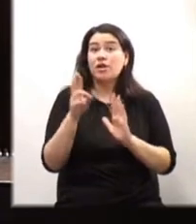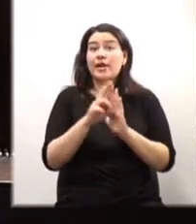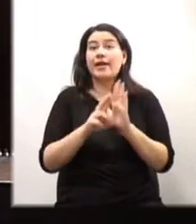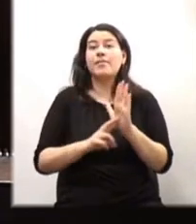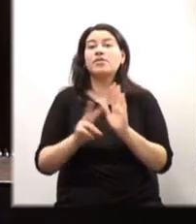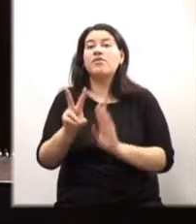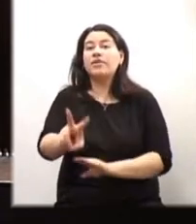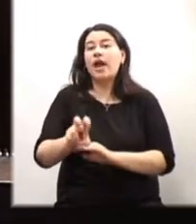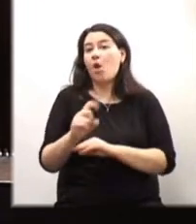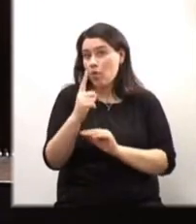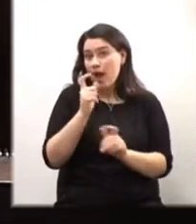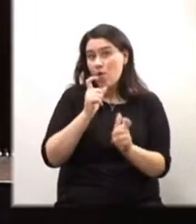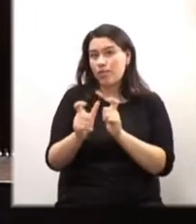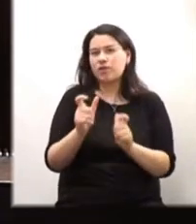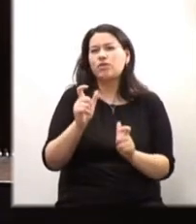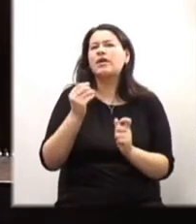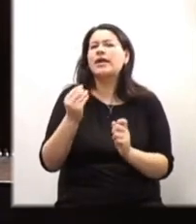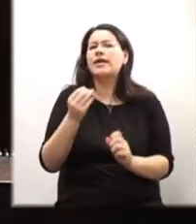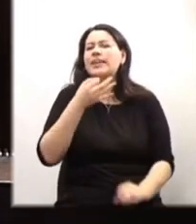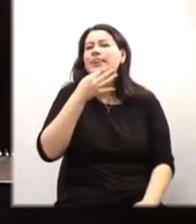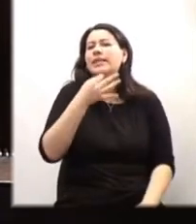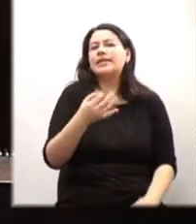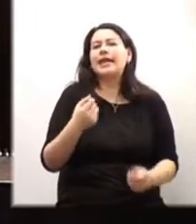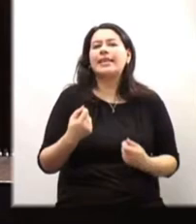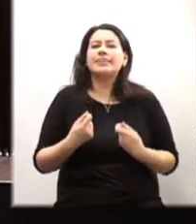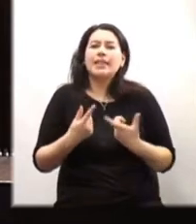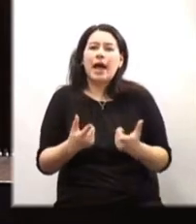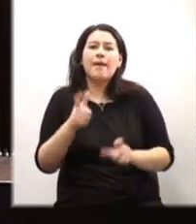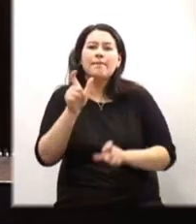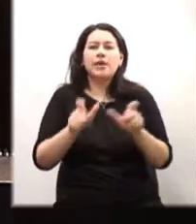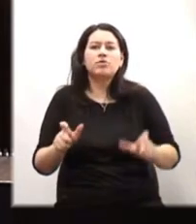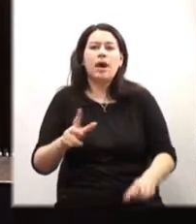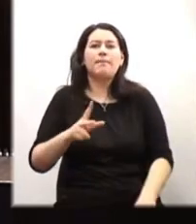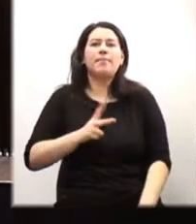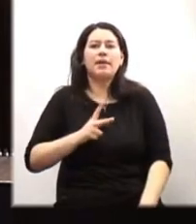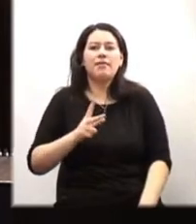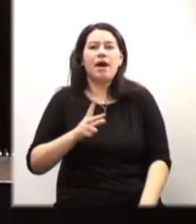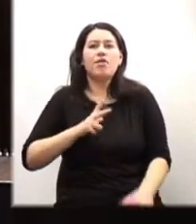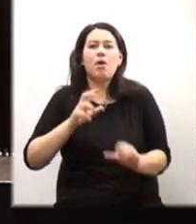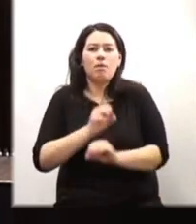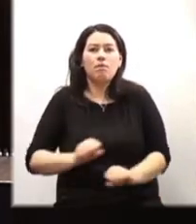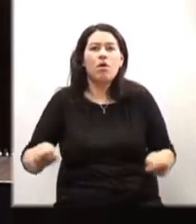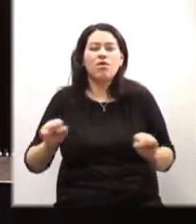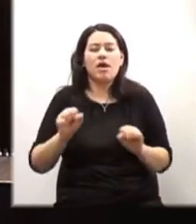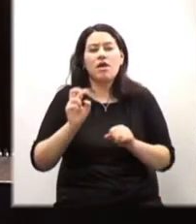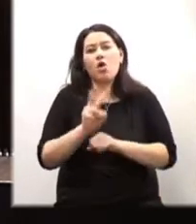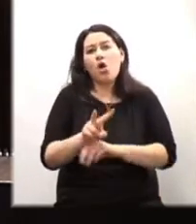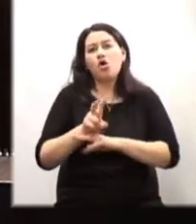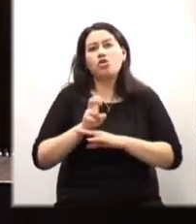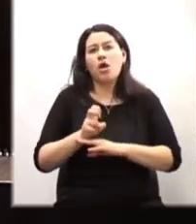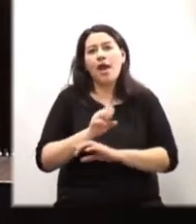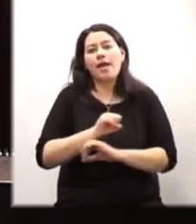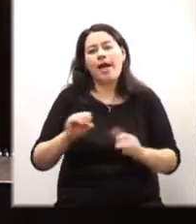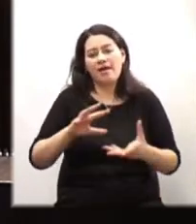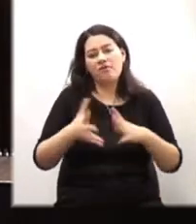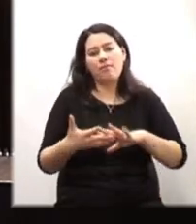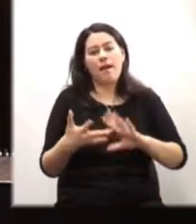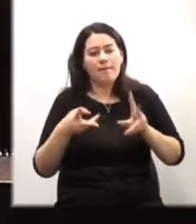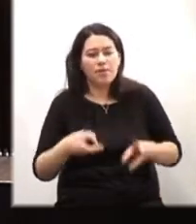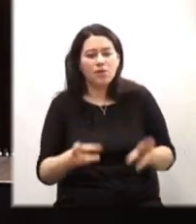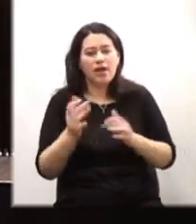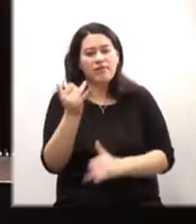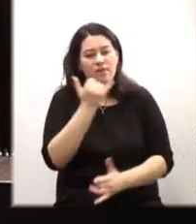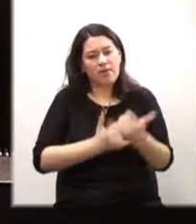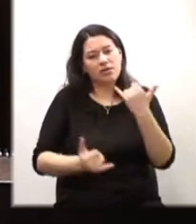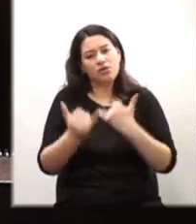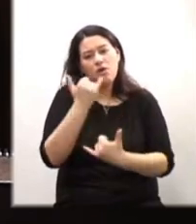fiscal era darle a los operadores privados la posibilidad de hacer un seguimiento y que tuvieran la metodología, la información